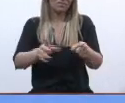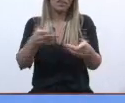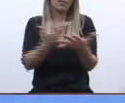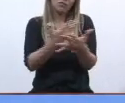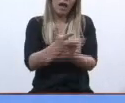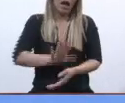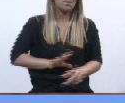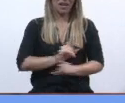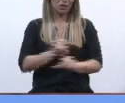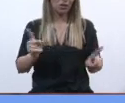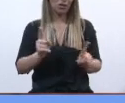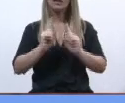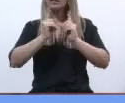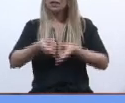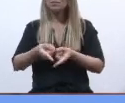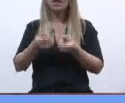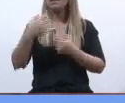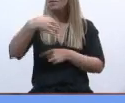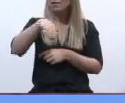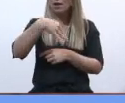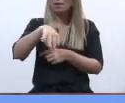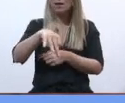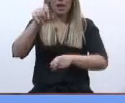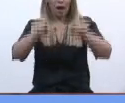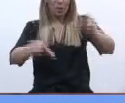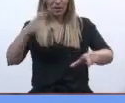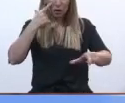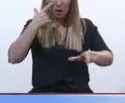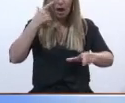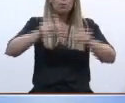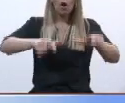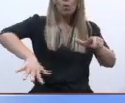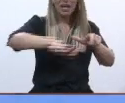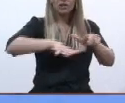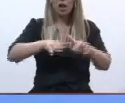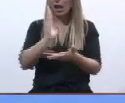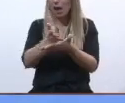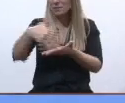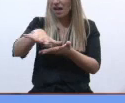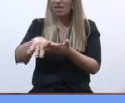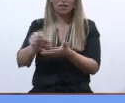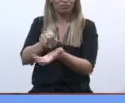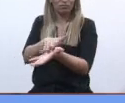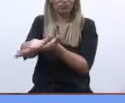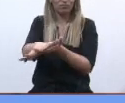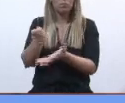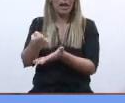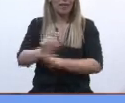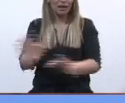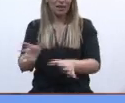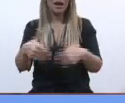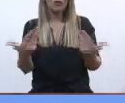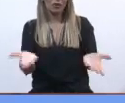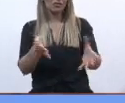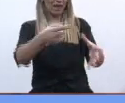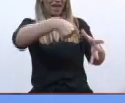que había que eliminar la mitad de la población, para que la otra mitad de la población